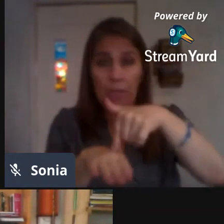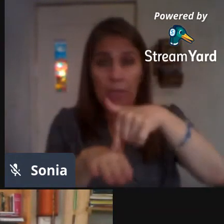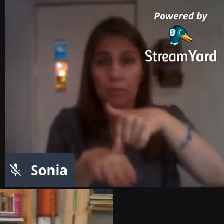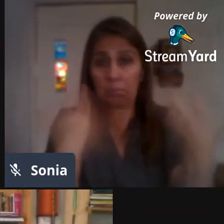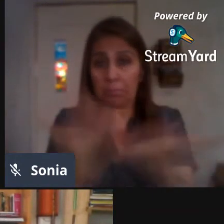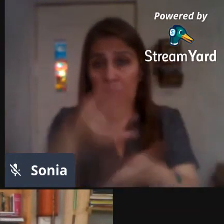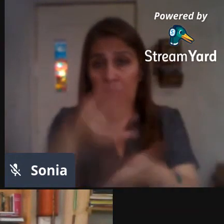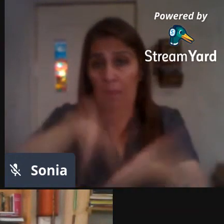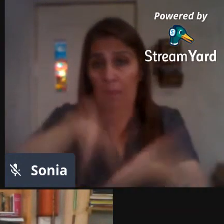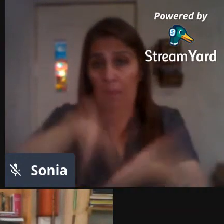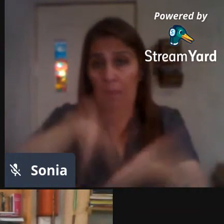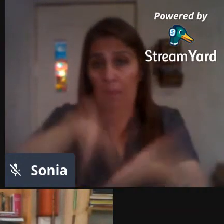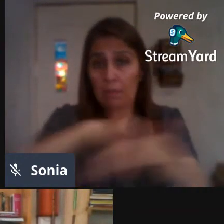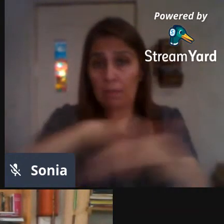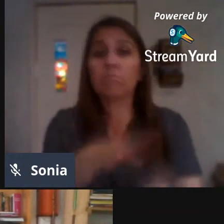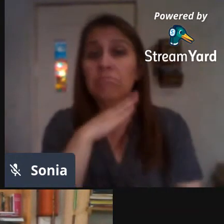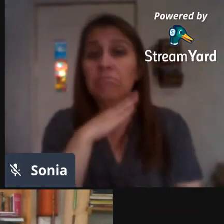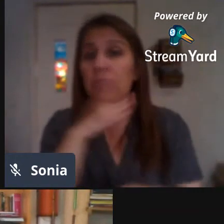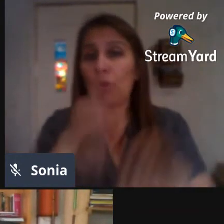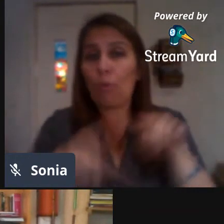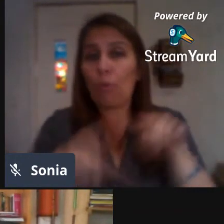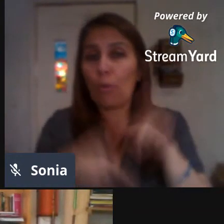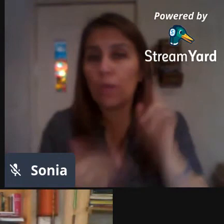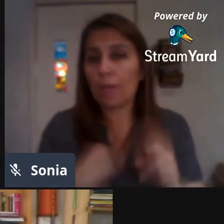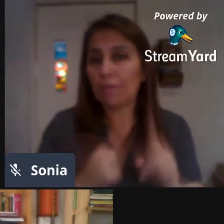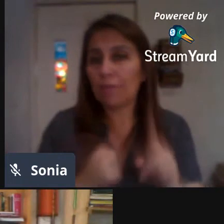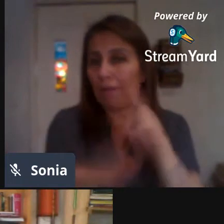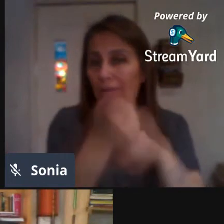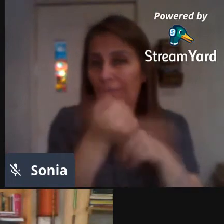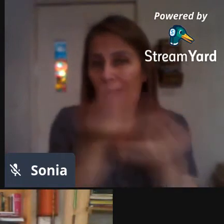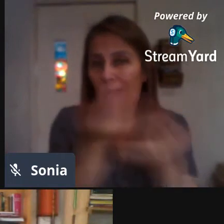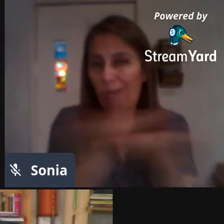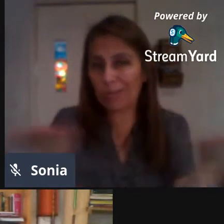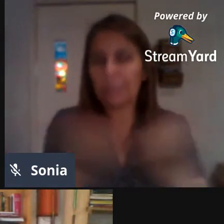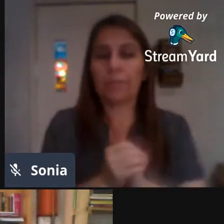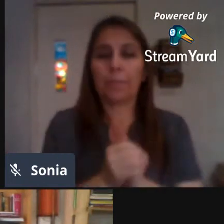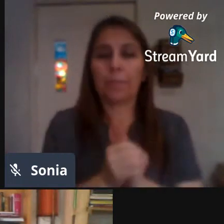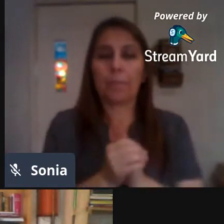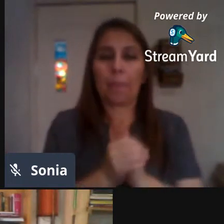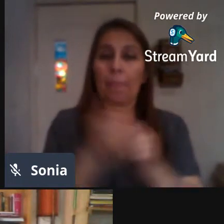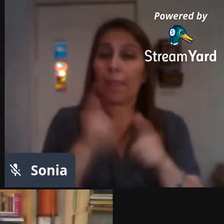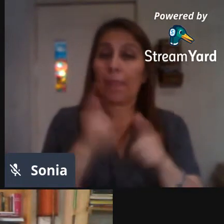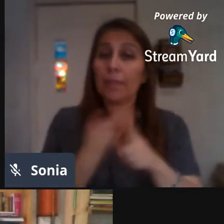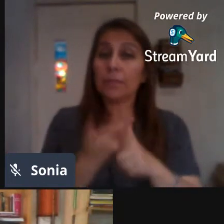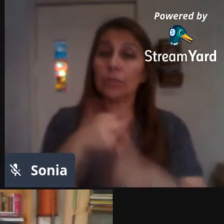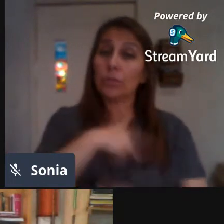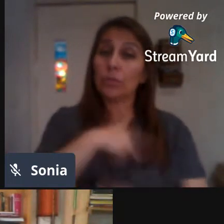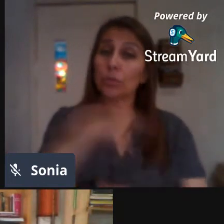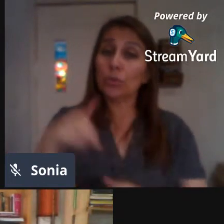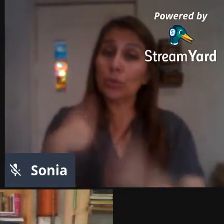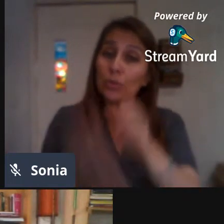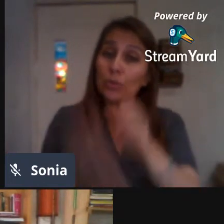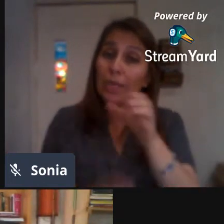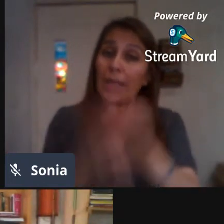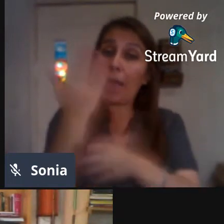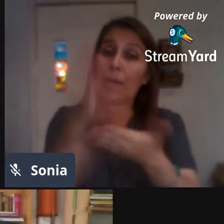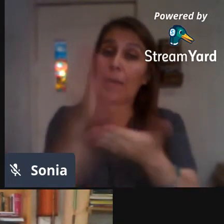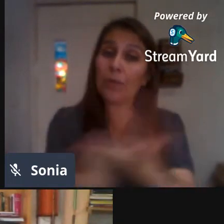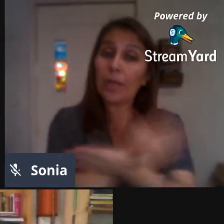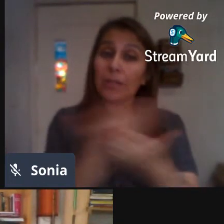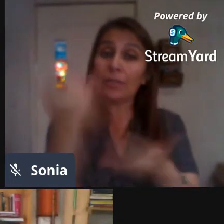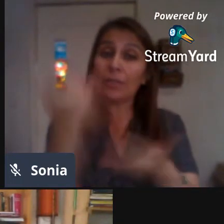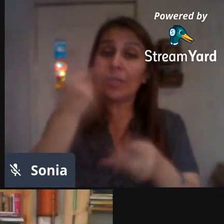quedarán por fuera a partir de ello pues nosotros creamos como una una canción que se llama tierra de todos